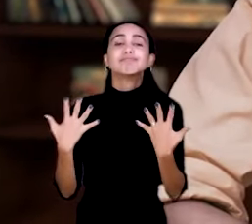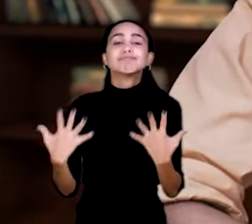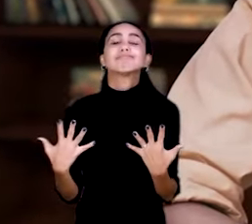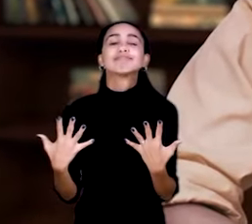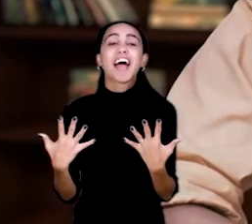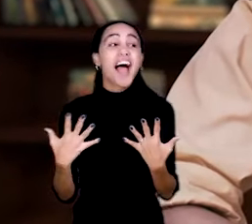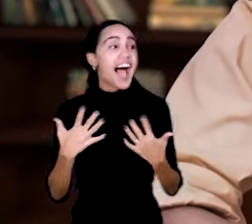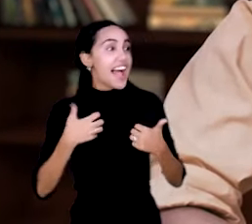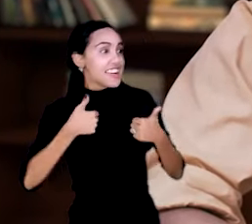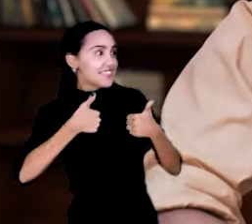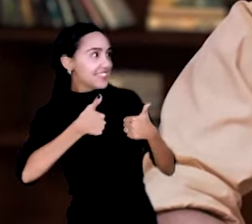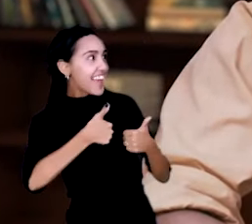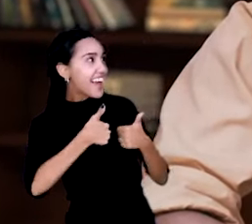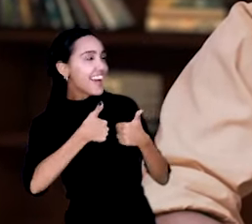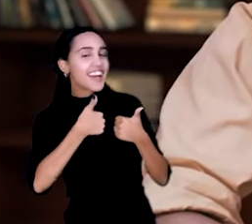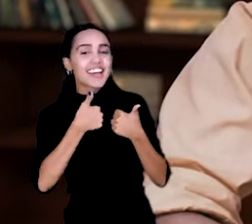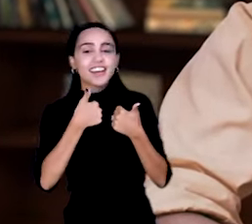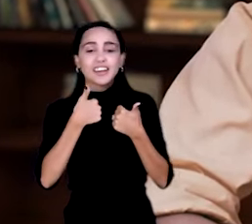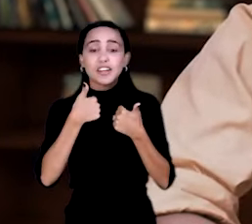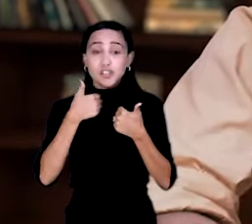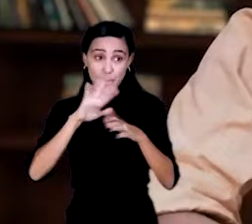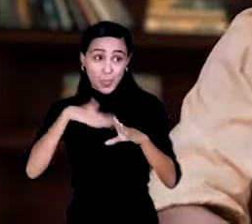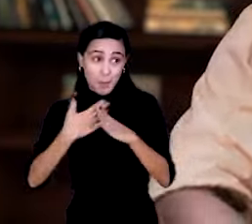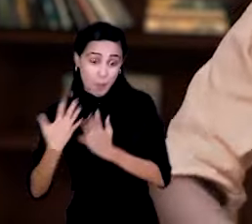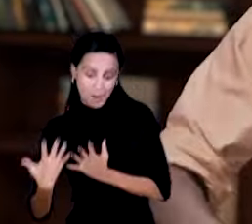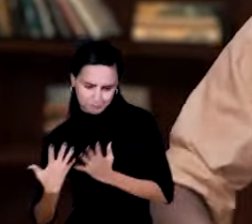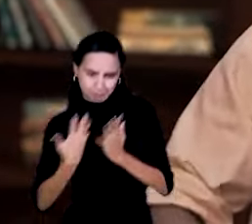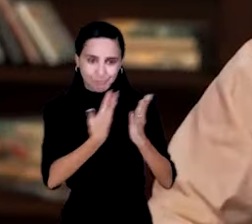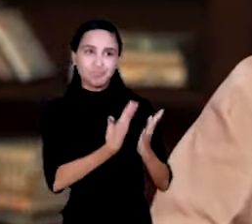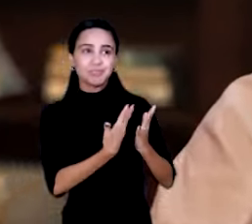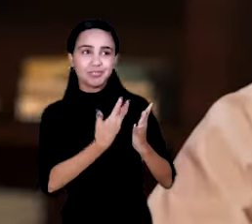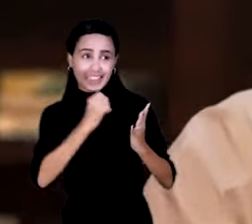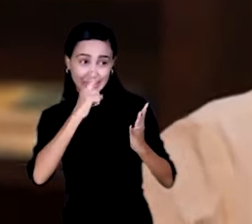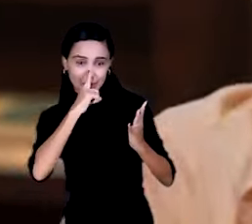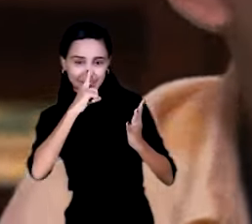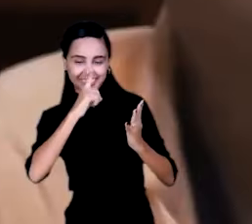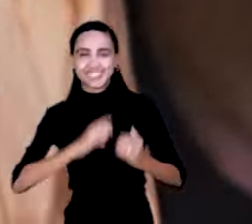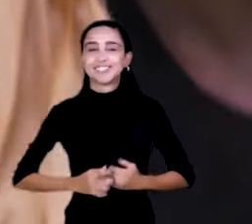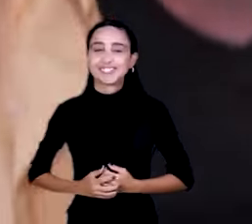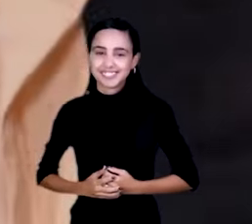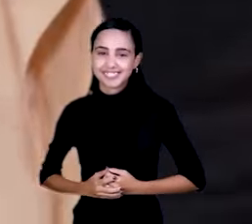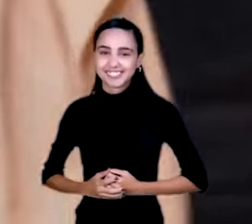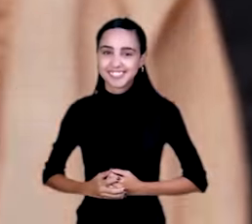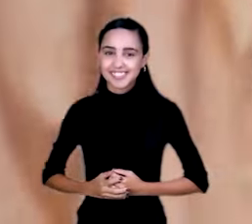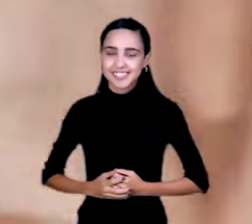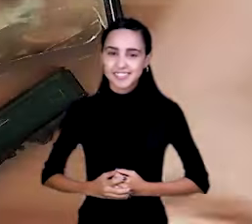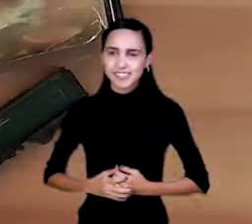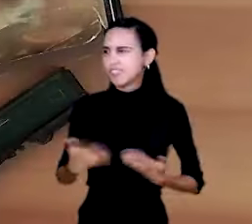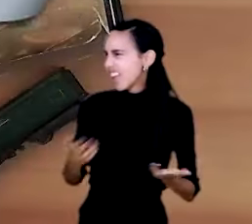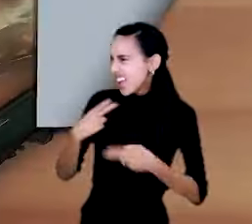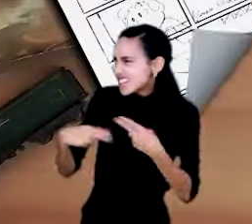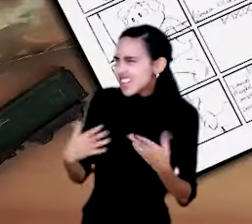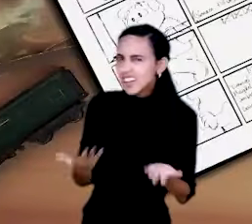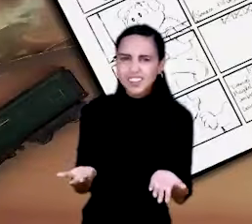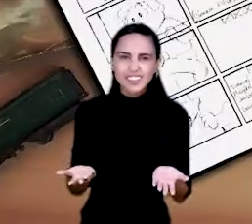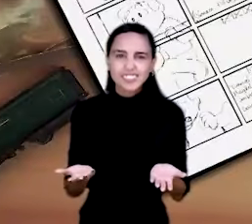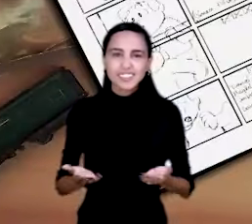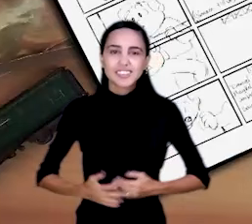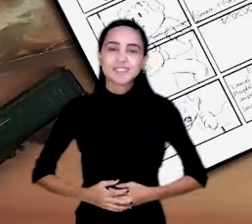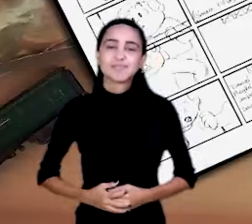bien! Y yo te las devuelvo en cuanto terminemos. A ver, ¿qué es lo que hay que hacer, Carlito?